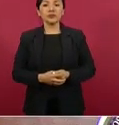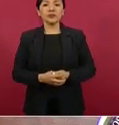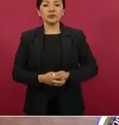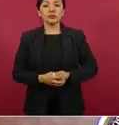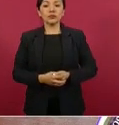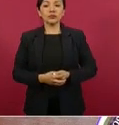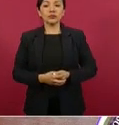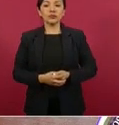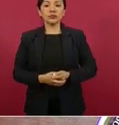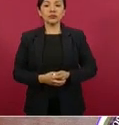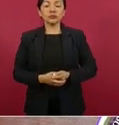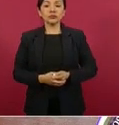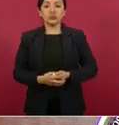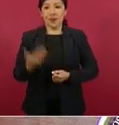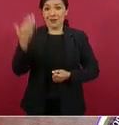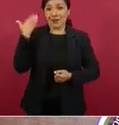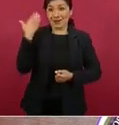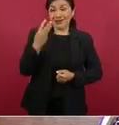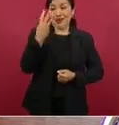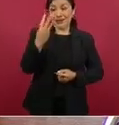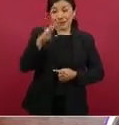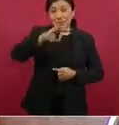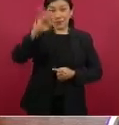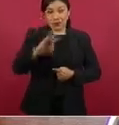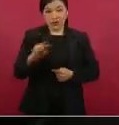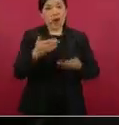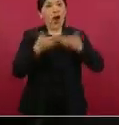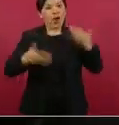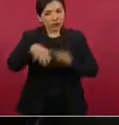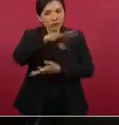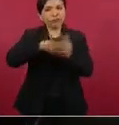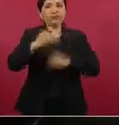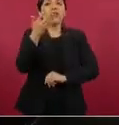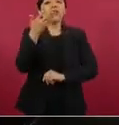del 3% se pasa de inmediato al